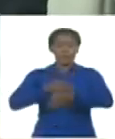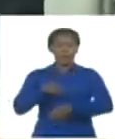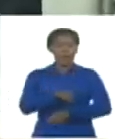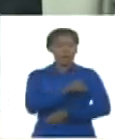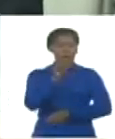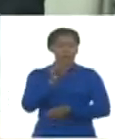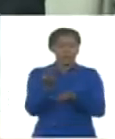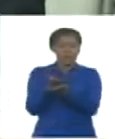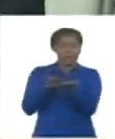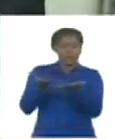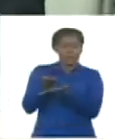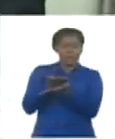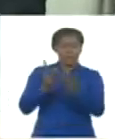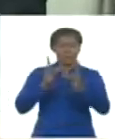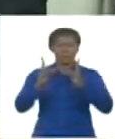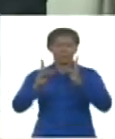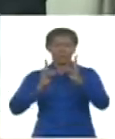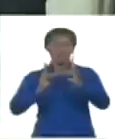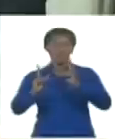Una declaración